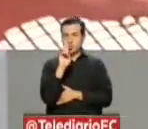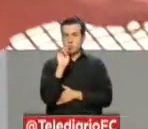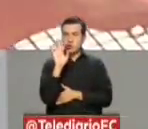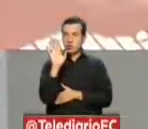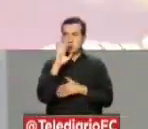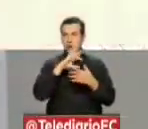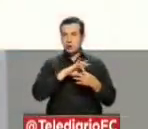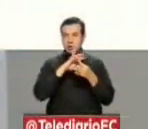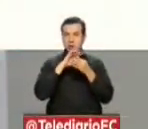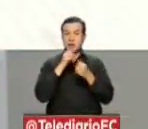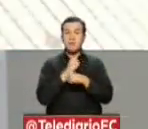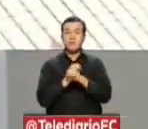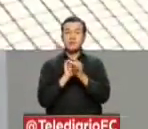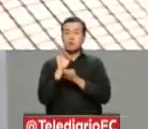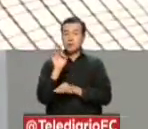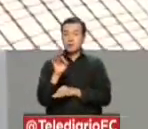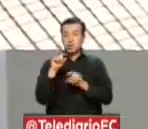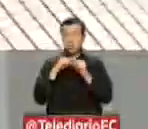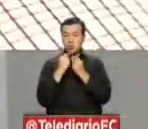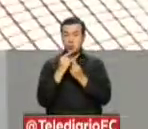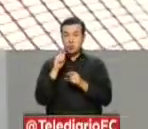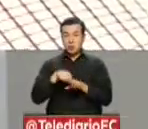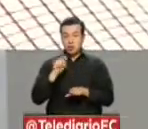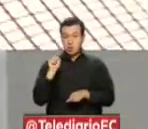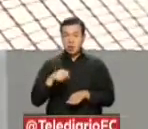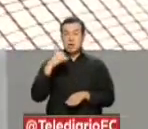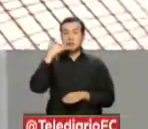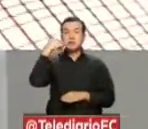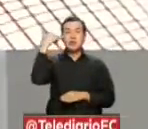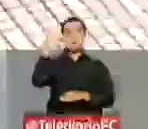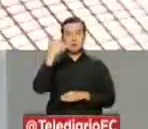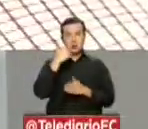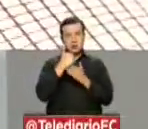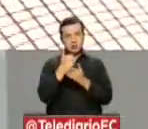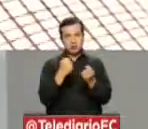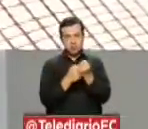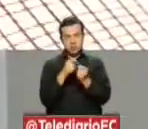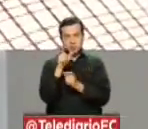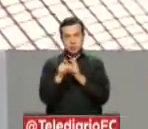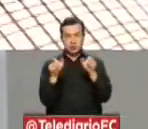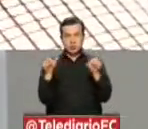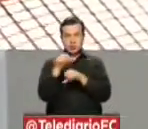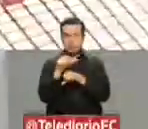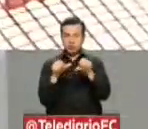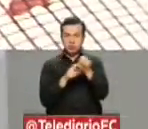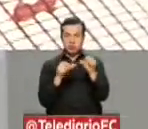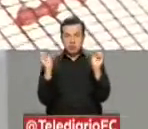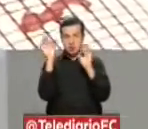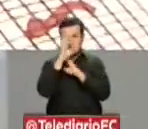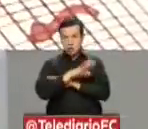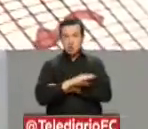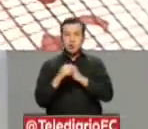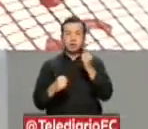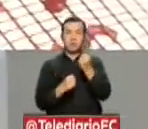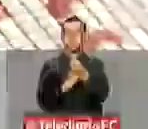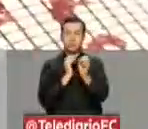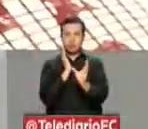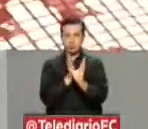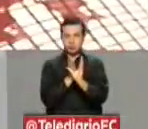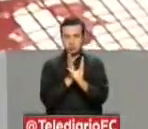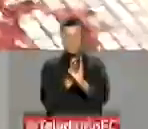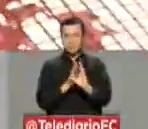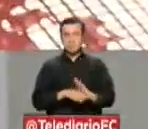Pueblo y el Colegio de Abogados, implementa una línea telefónica que servirá para brindar asesoría legal gratuita y apoyo psicológico en estos